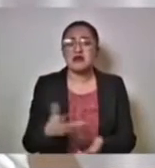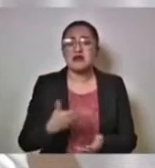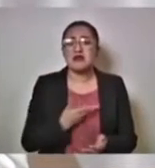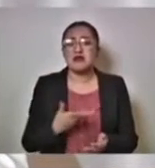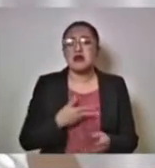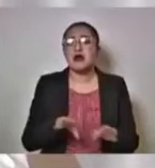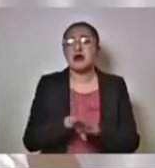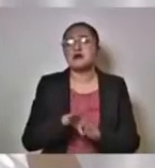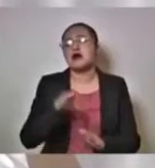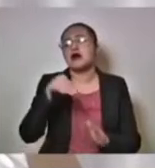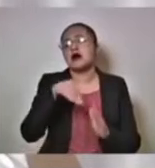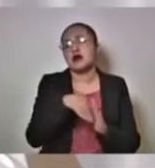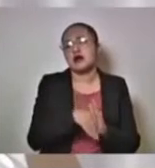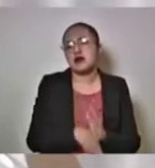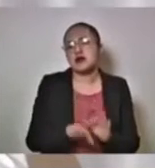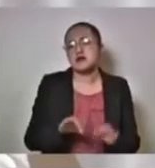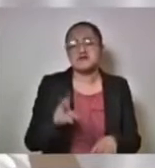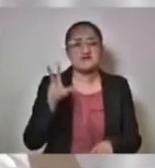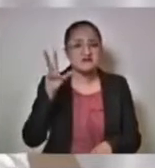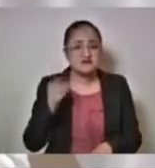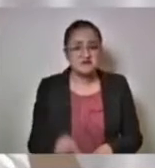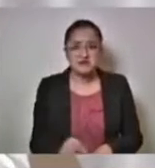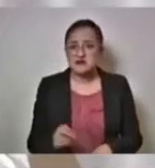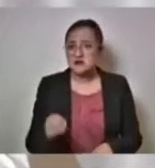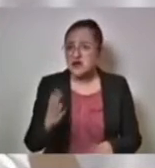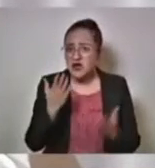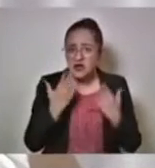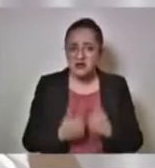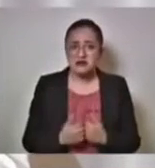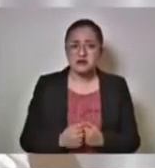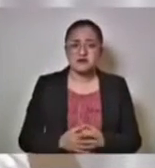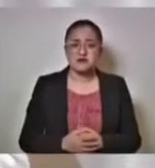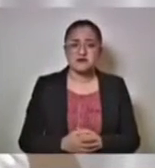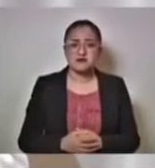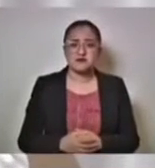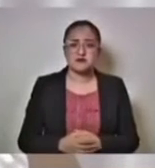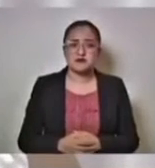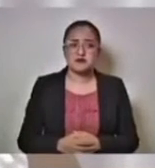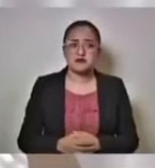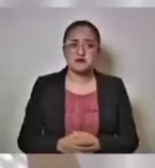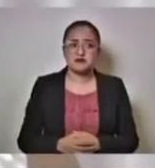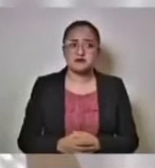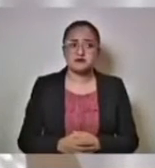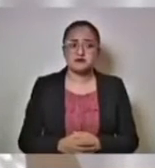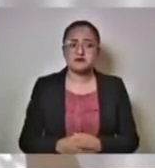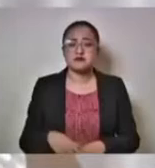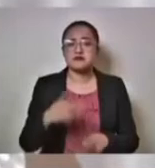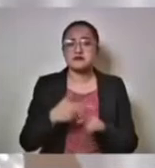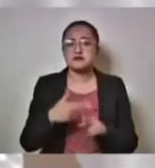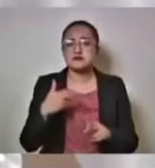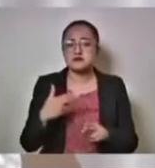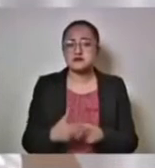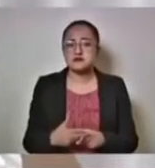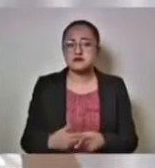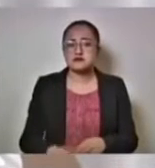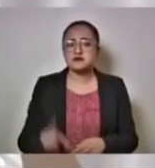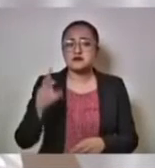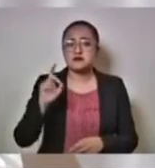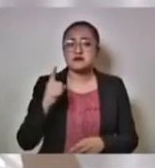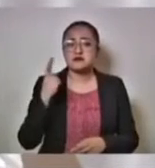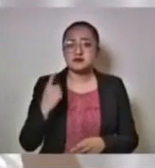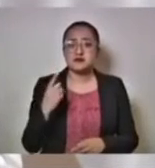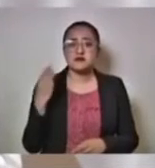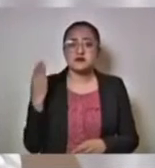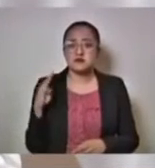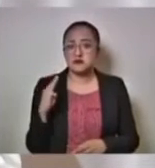curva aplanada no la hay ni la va a ver al 31 de